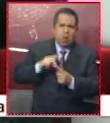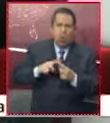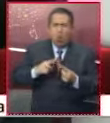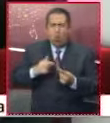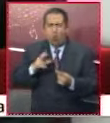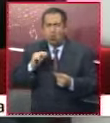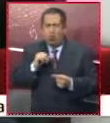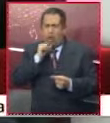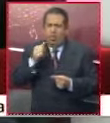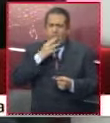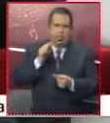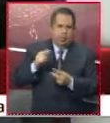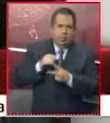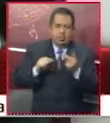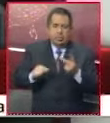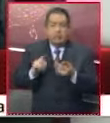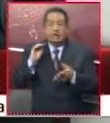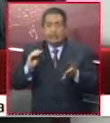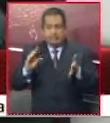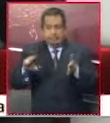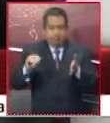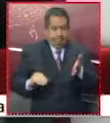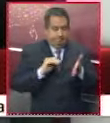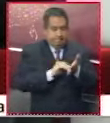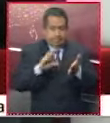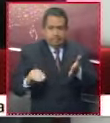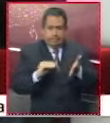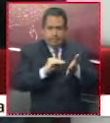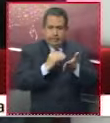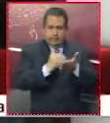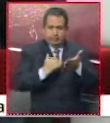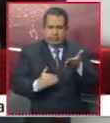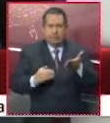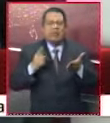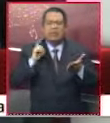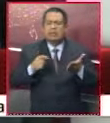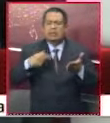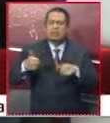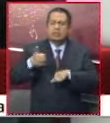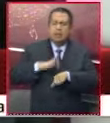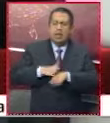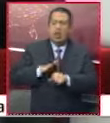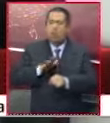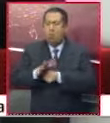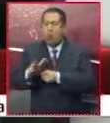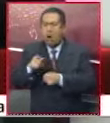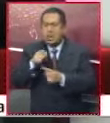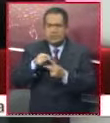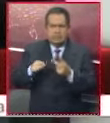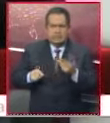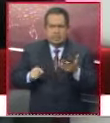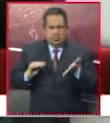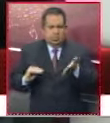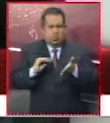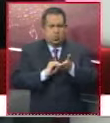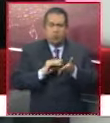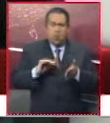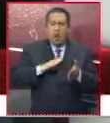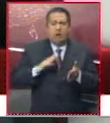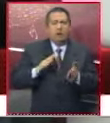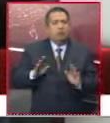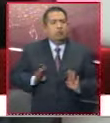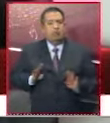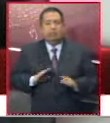graves. La definición con base en la práctica administrativa de cuáles faltas no implican un beneficio